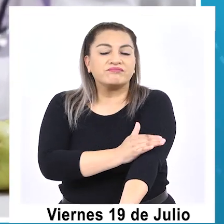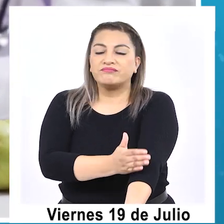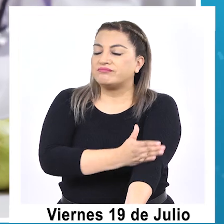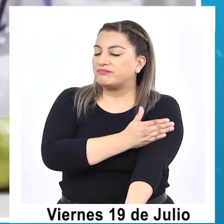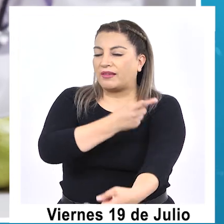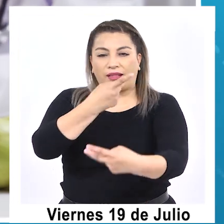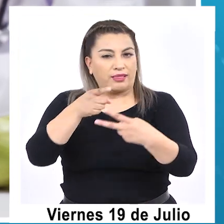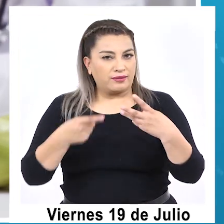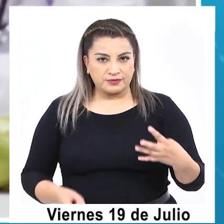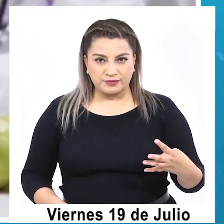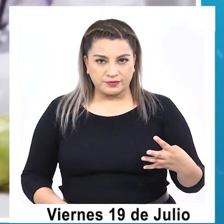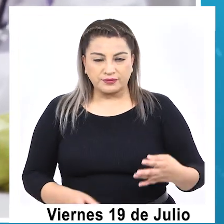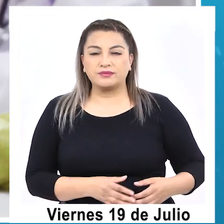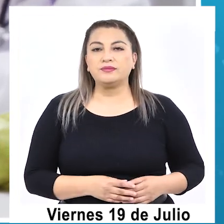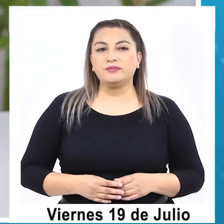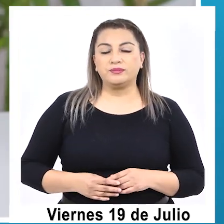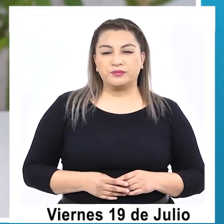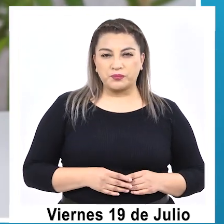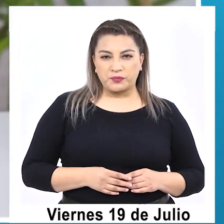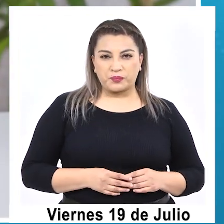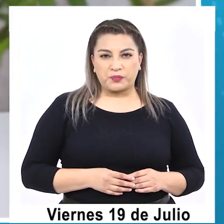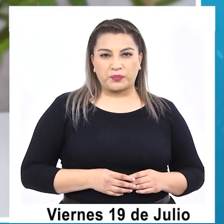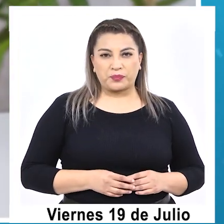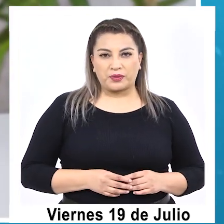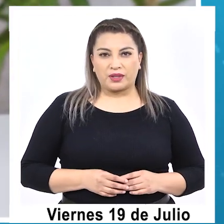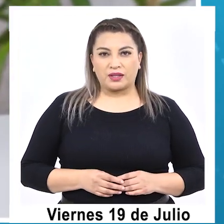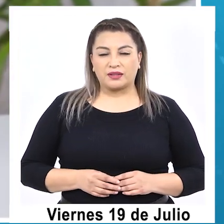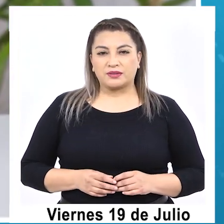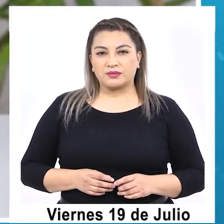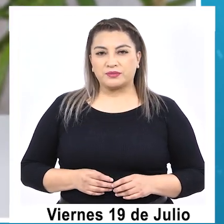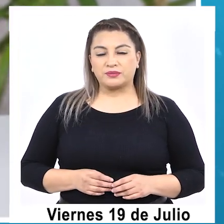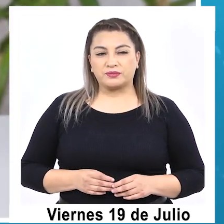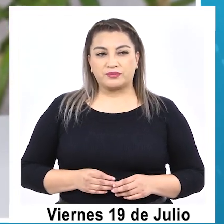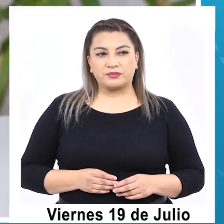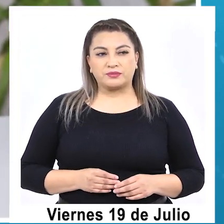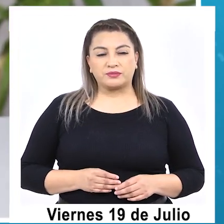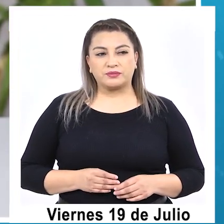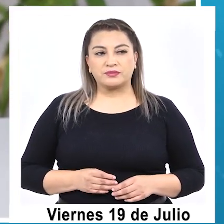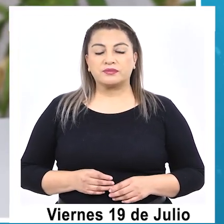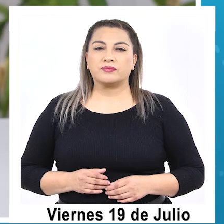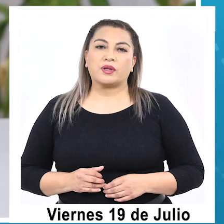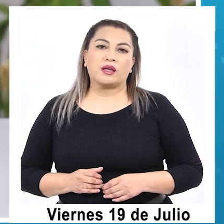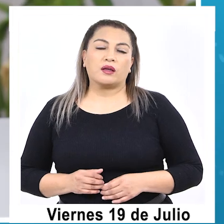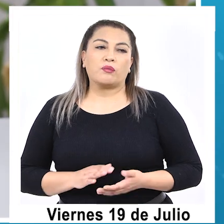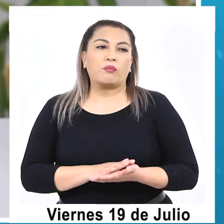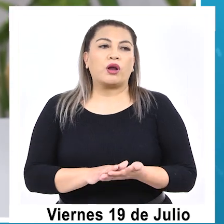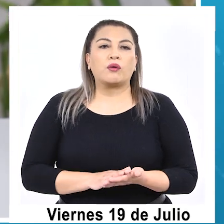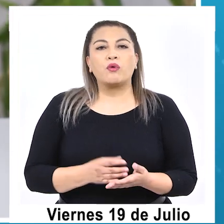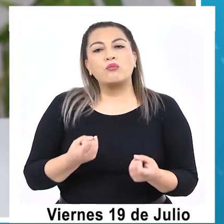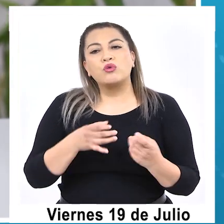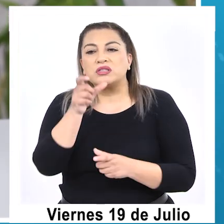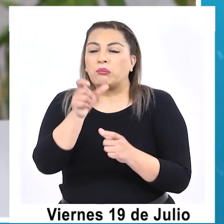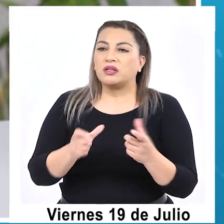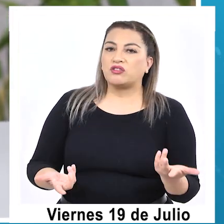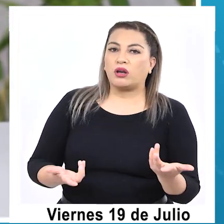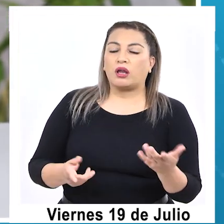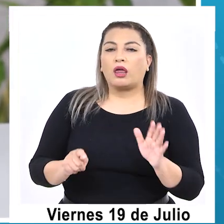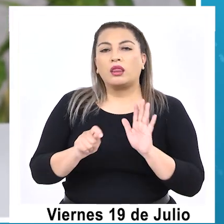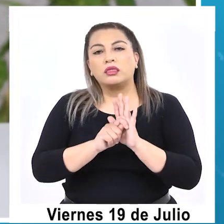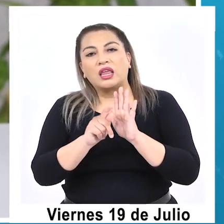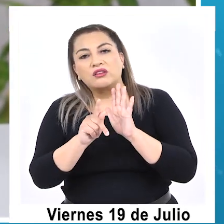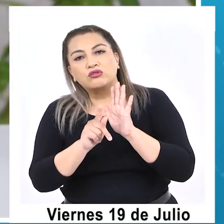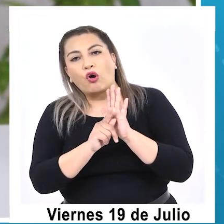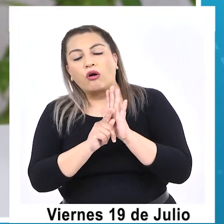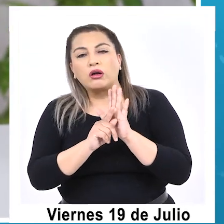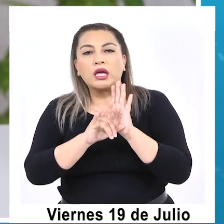dislipidemia. Perfecto. Ahora, ¿cómo puedo conjugar esto, por ejemplo, si hay tanta gente, no sé, en TikTok,